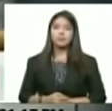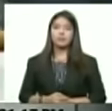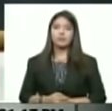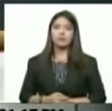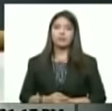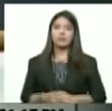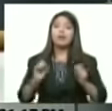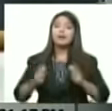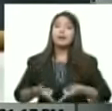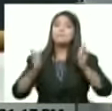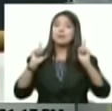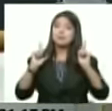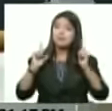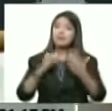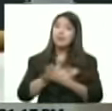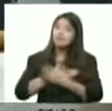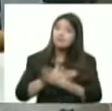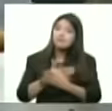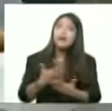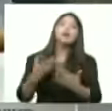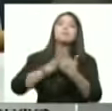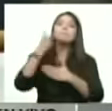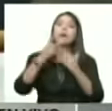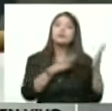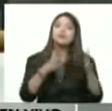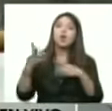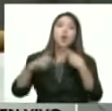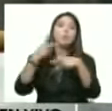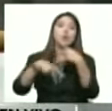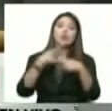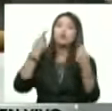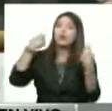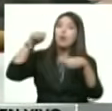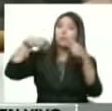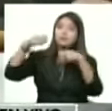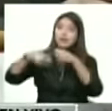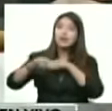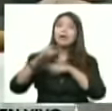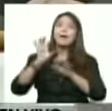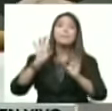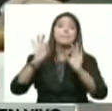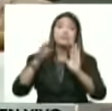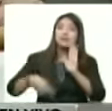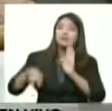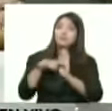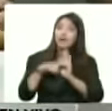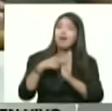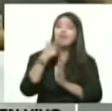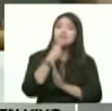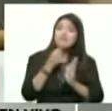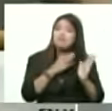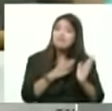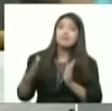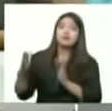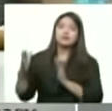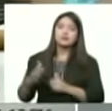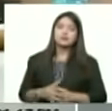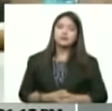que permitan la predictibilidad y planificación de la producción y comercialización. Se hizo especial énfasis en la facilitación de la